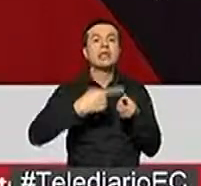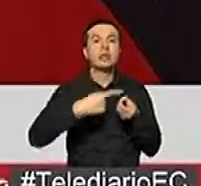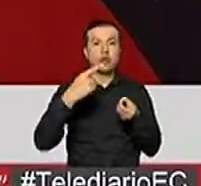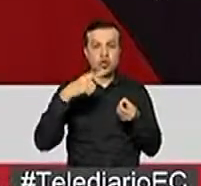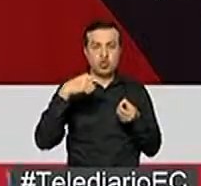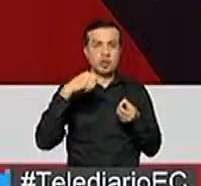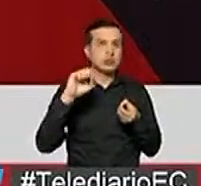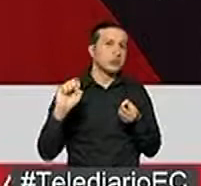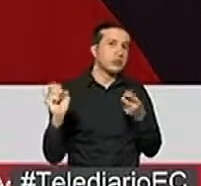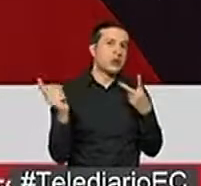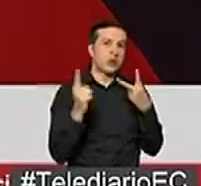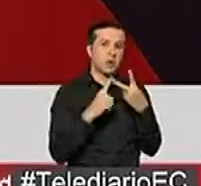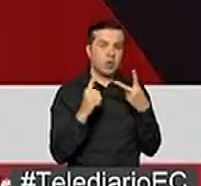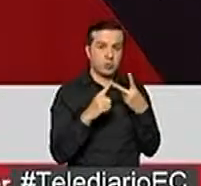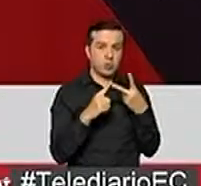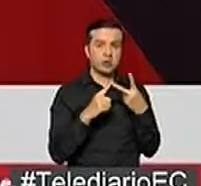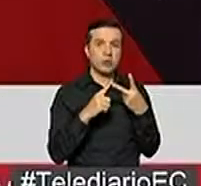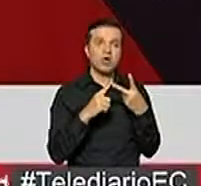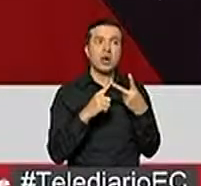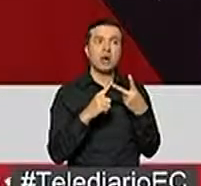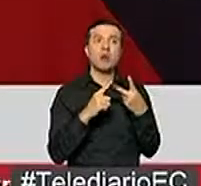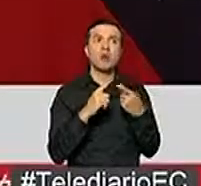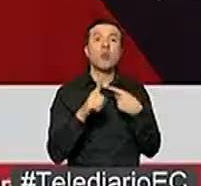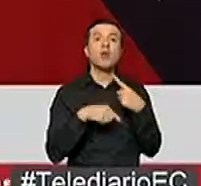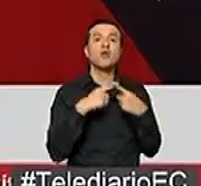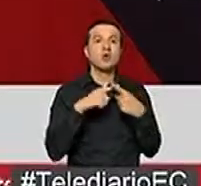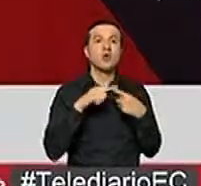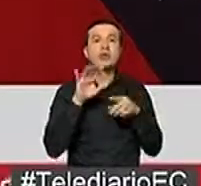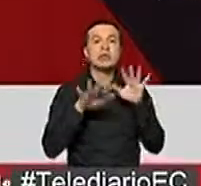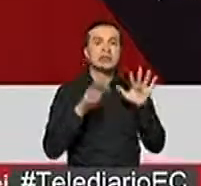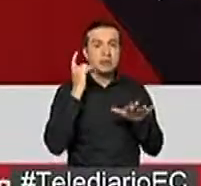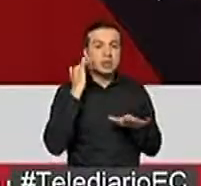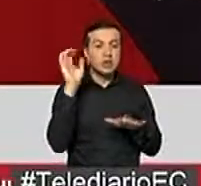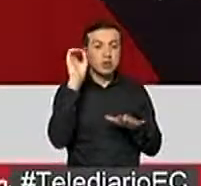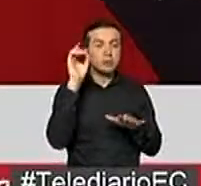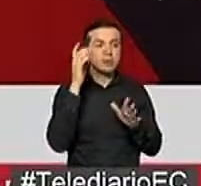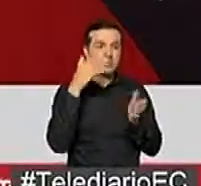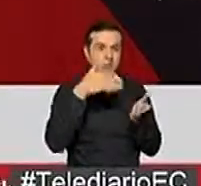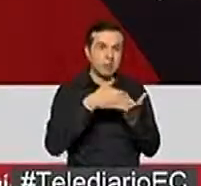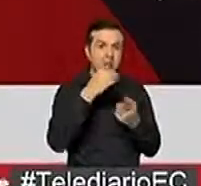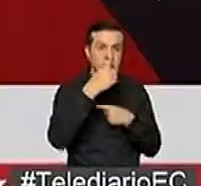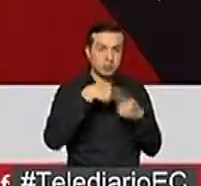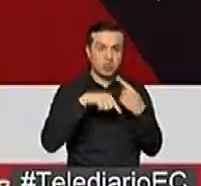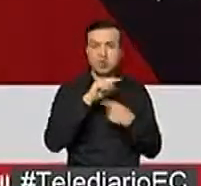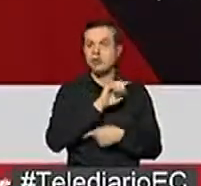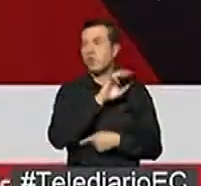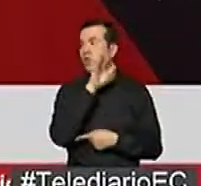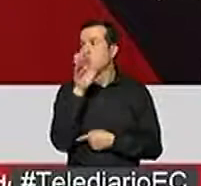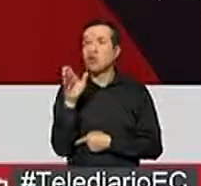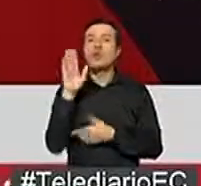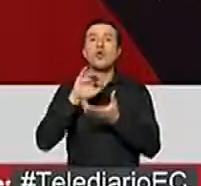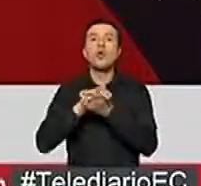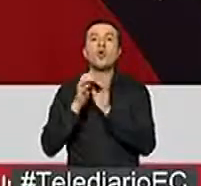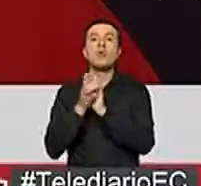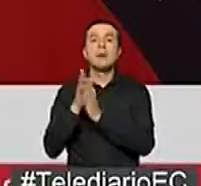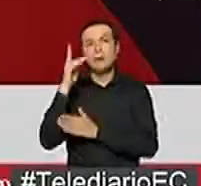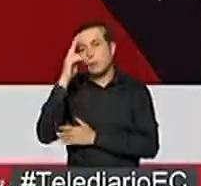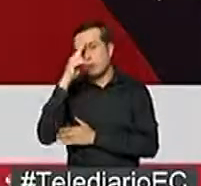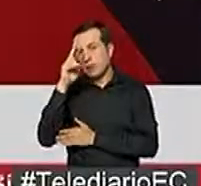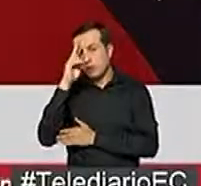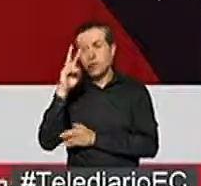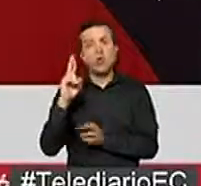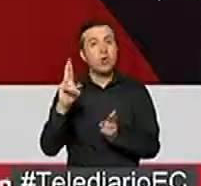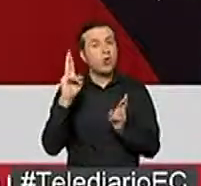la segunda quincena de octubre. Luego devolveremos la visita en México para la segunda quincena de noviembre. Y aspiramos